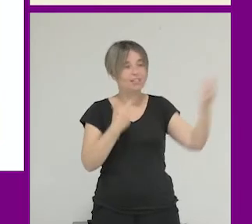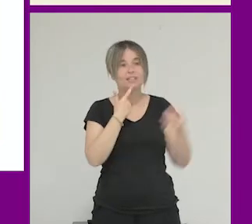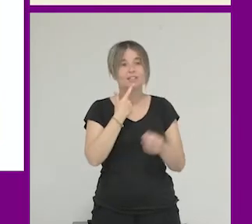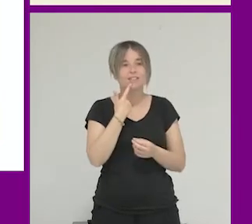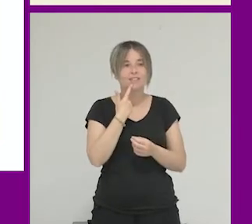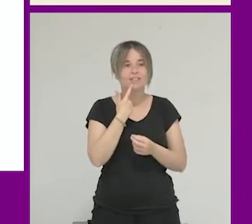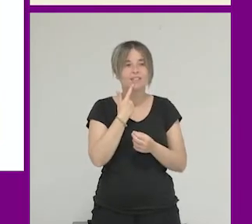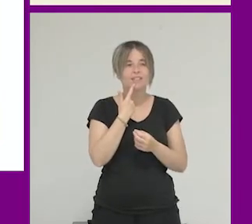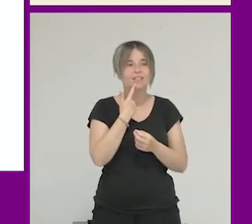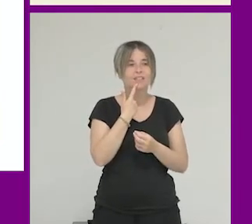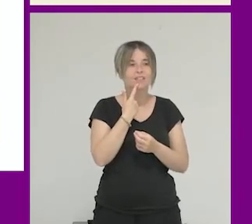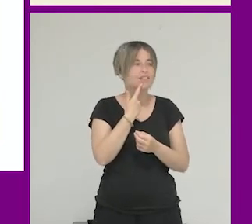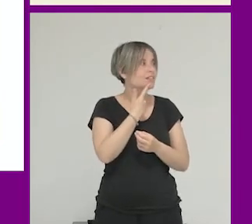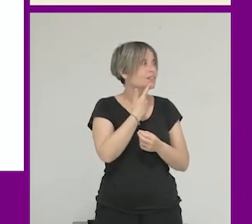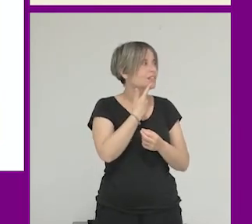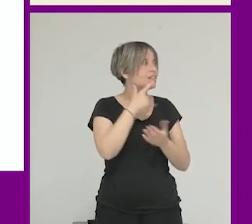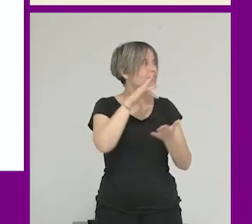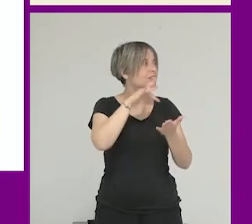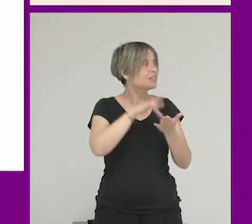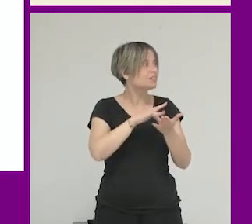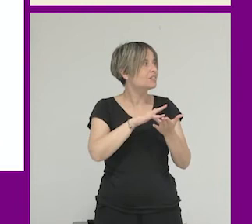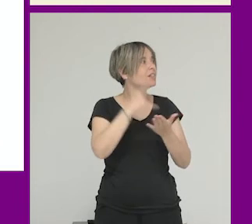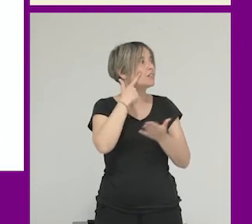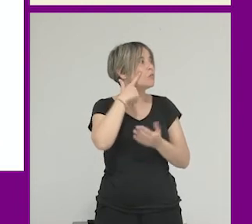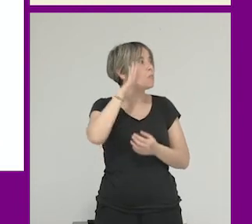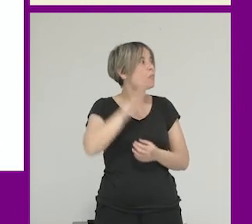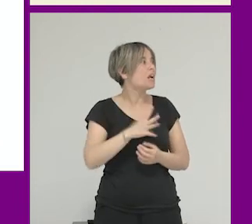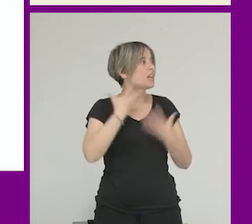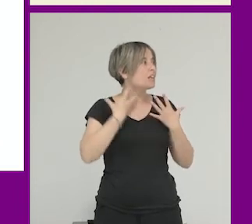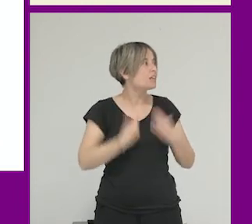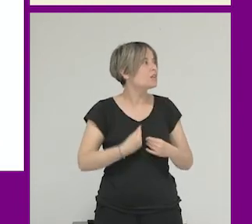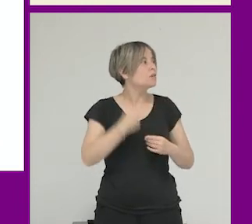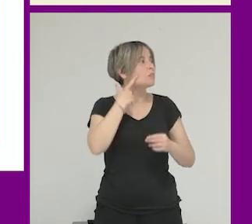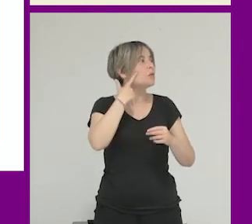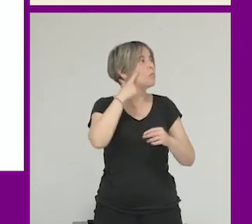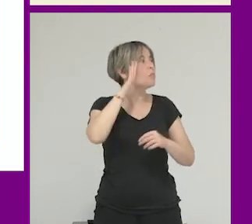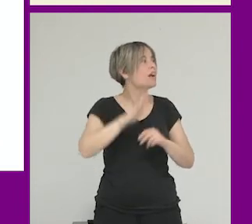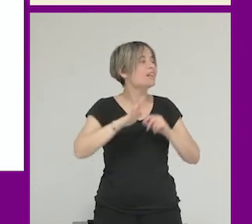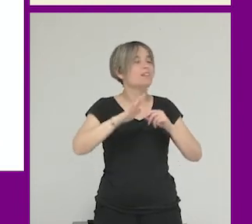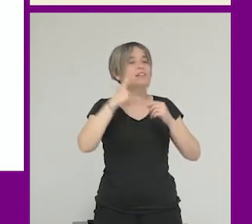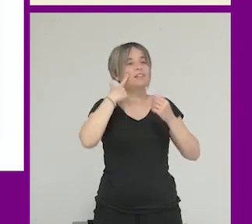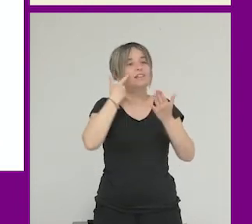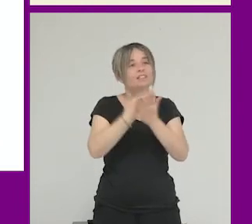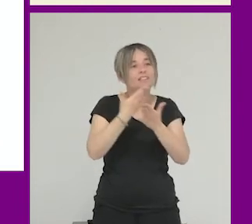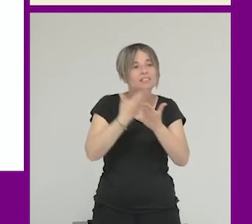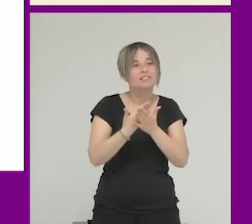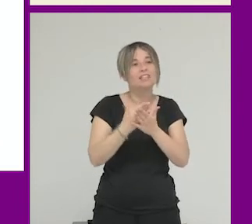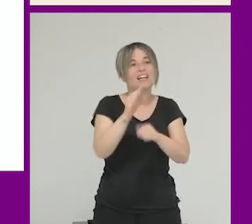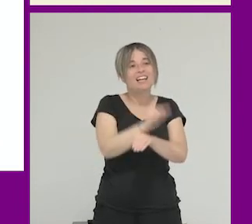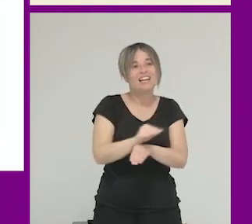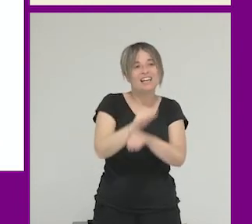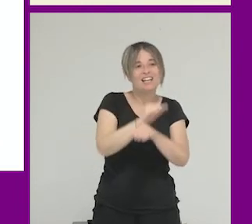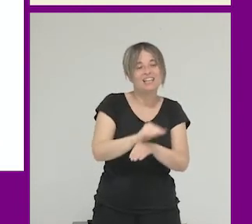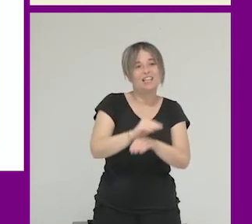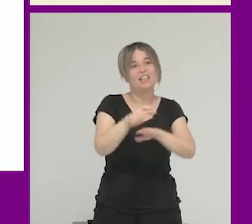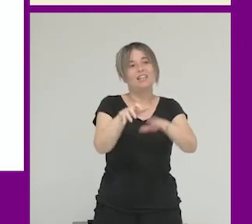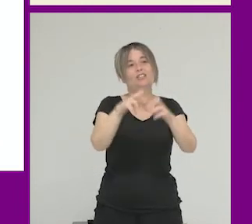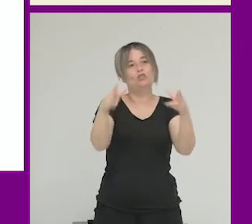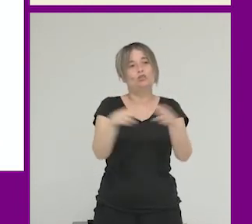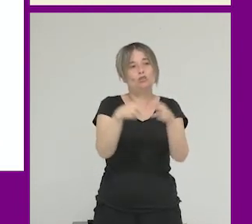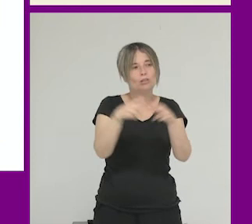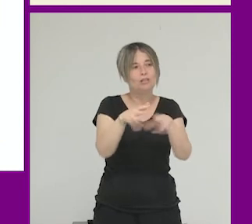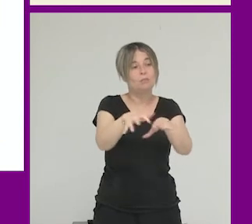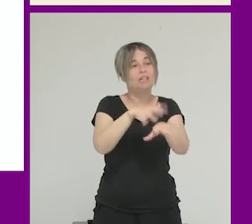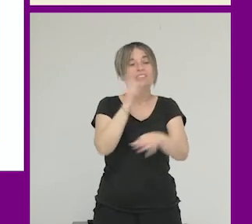La decepcionante, aunque previsible, que en vez de extender las prácticas de la diversidad familiar y crianzas alternativas a la sociedad mayoritaria,